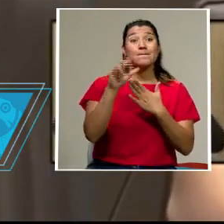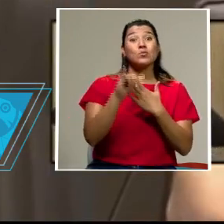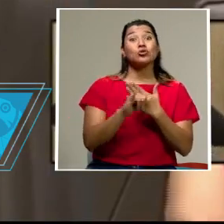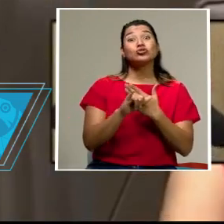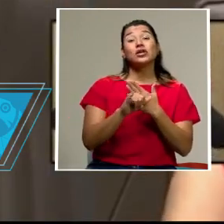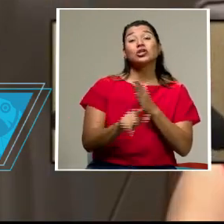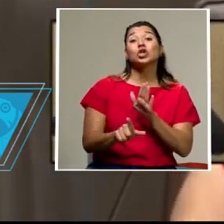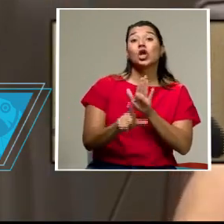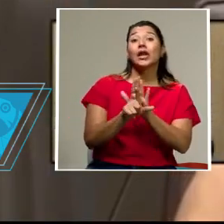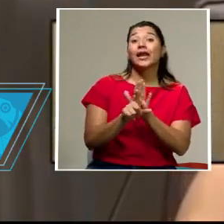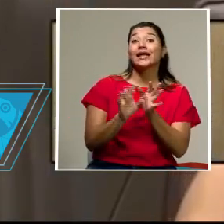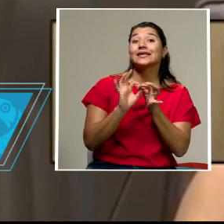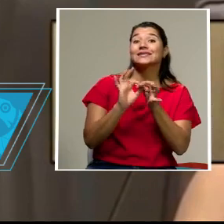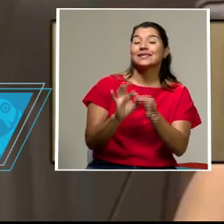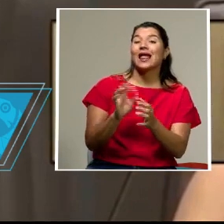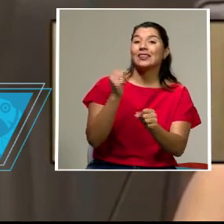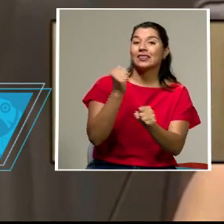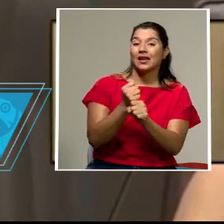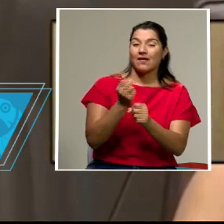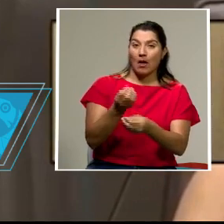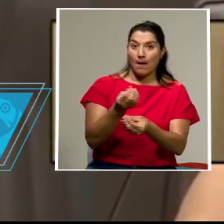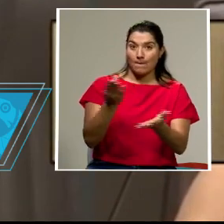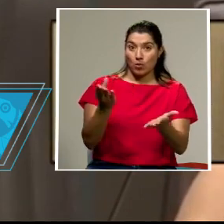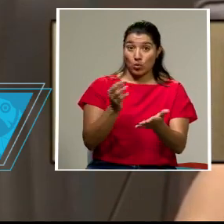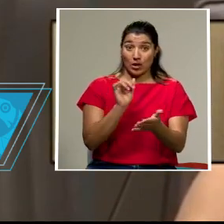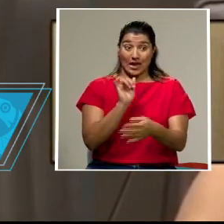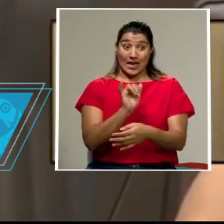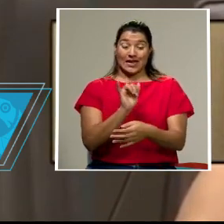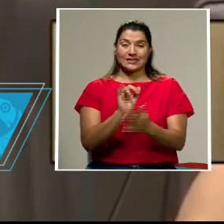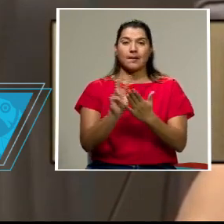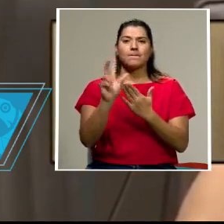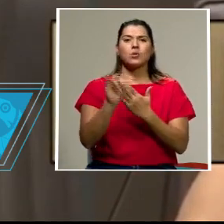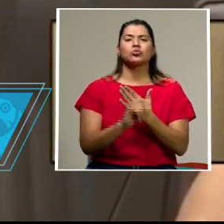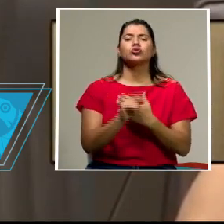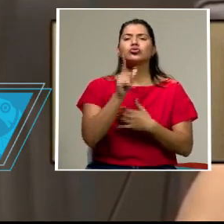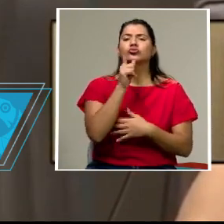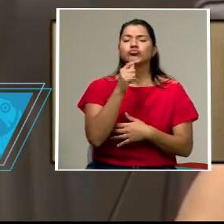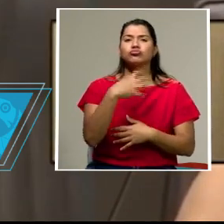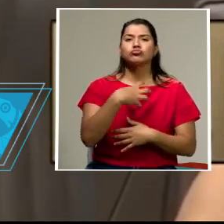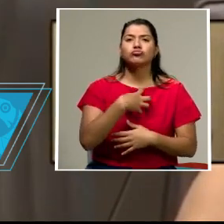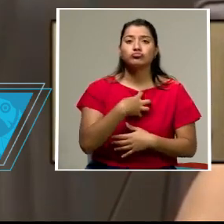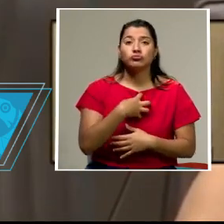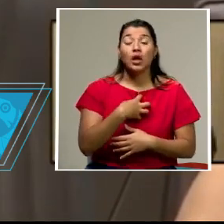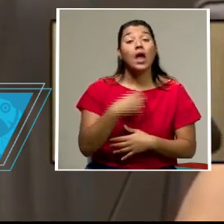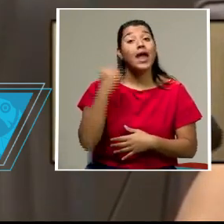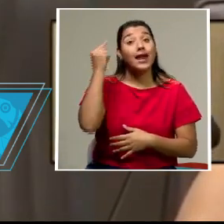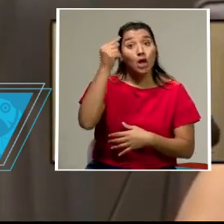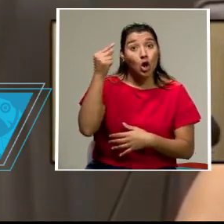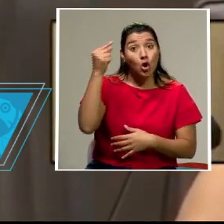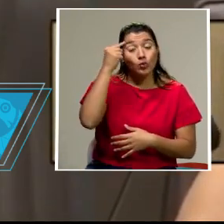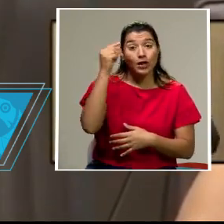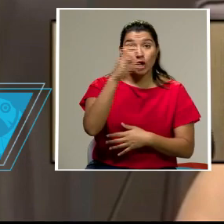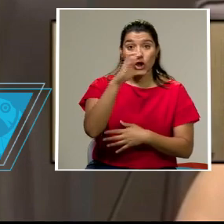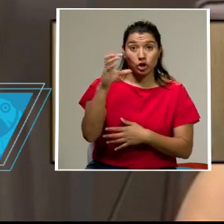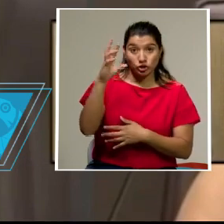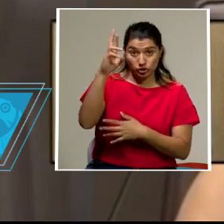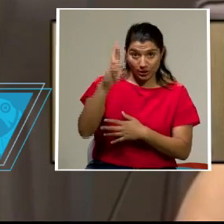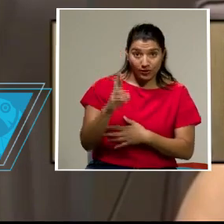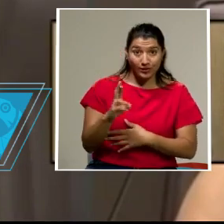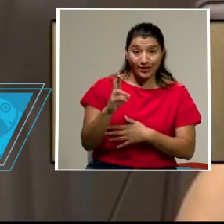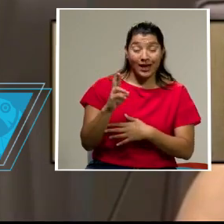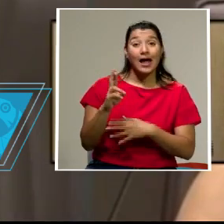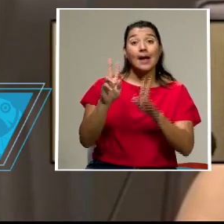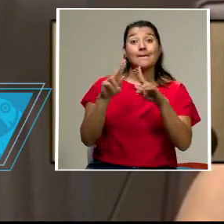empleo público es un proyecto del gobierno de la República, gobierno del Partido